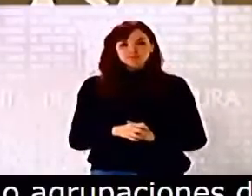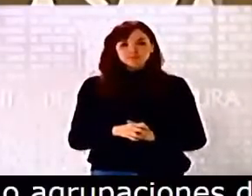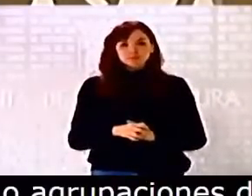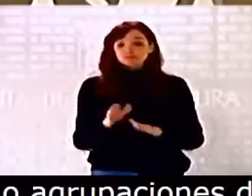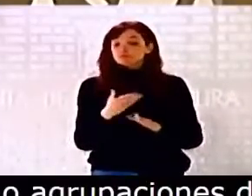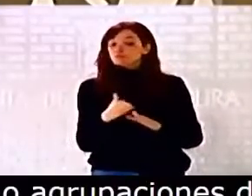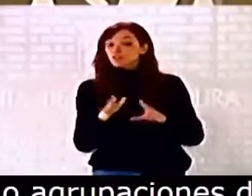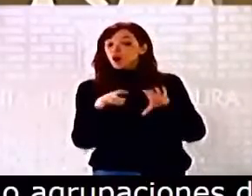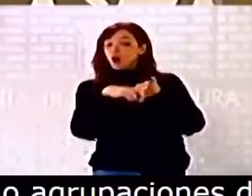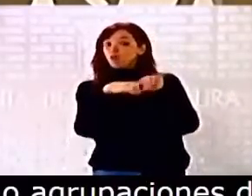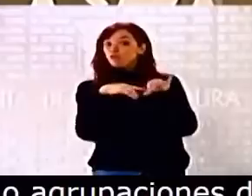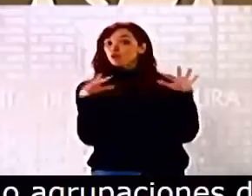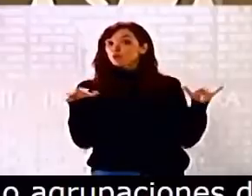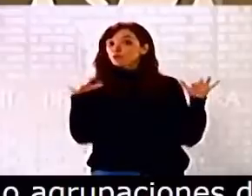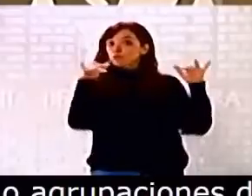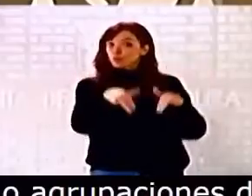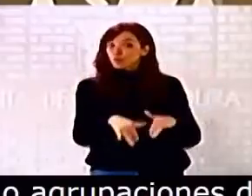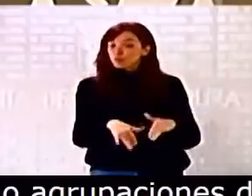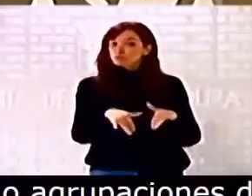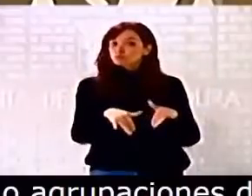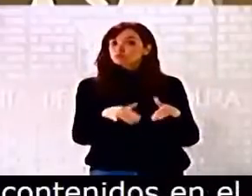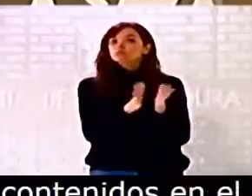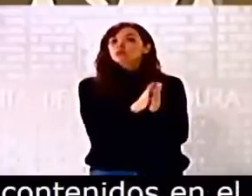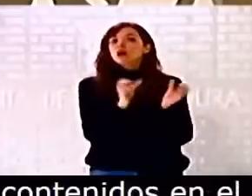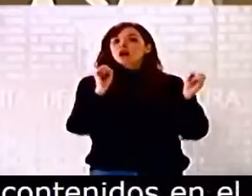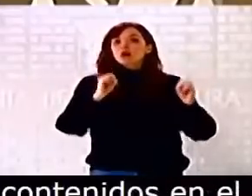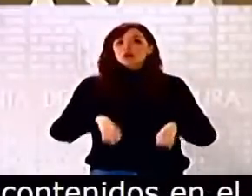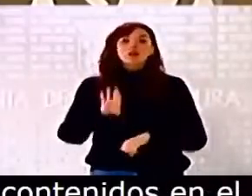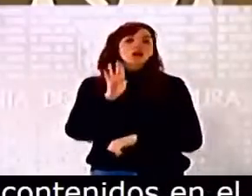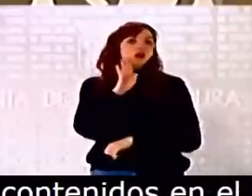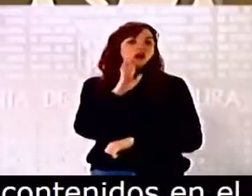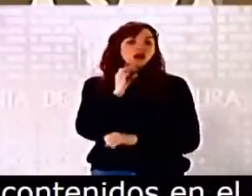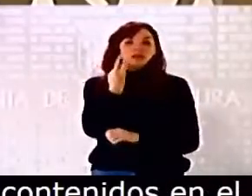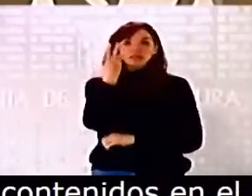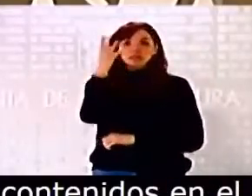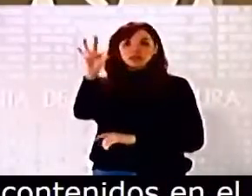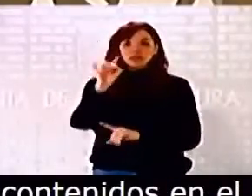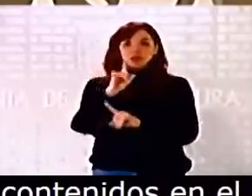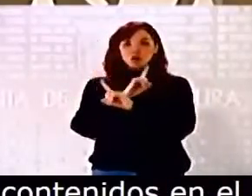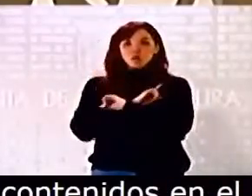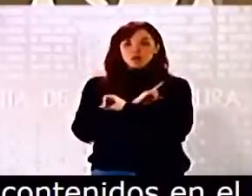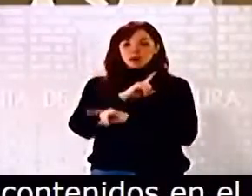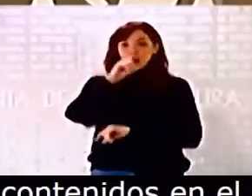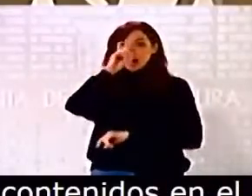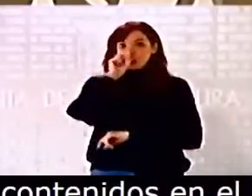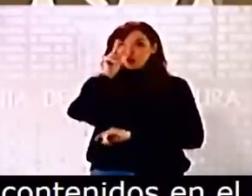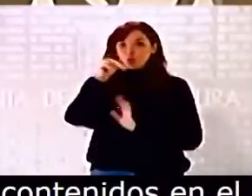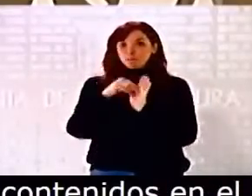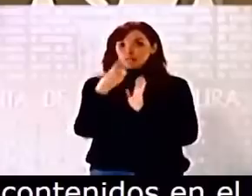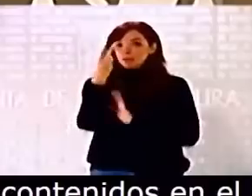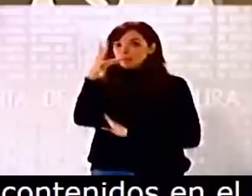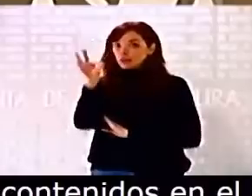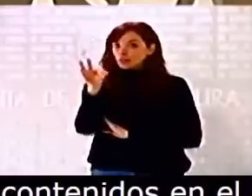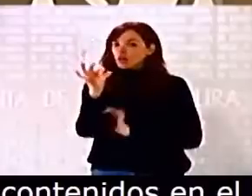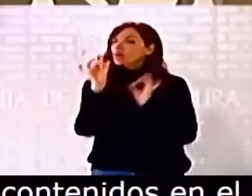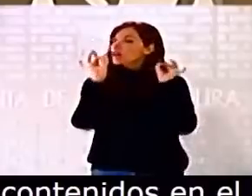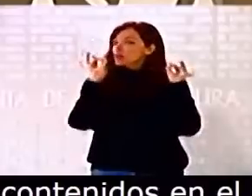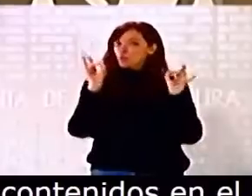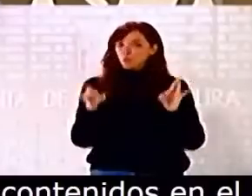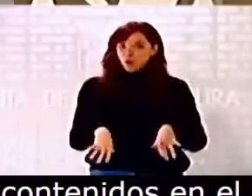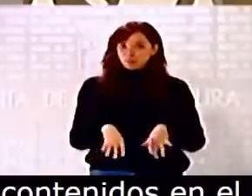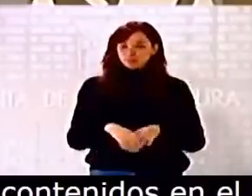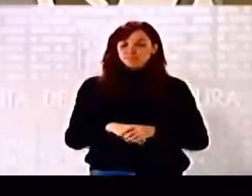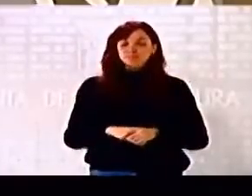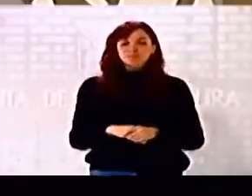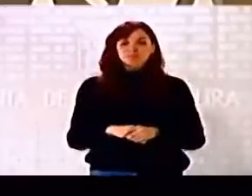de los aforos son los contenidos en el acuerdo del 30 de noviembre de 2020. Y, por último,